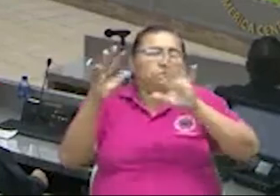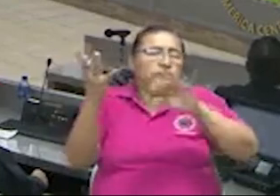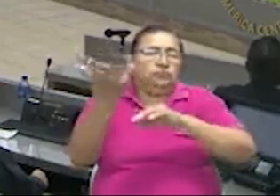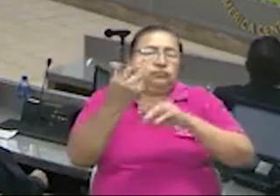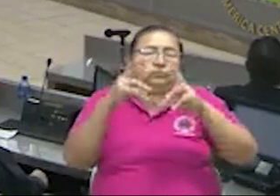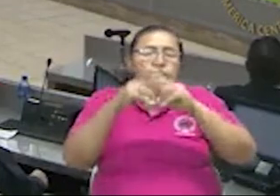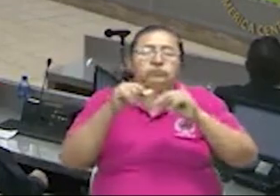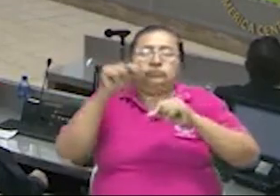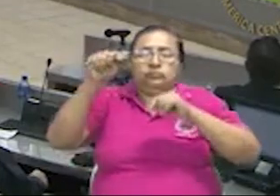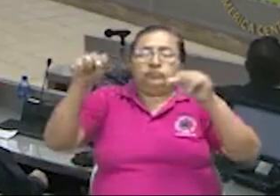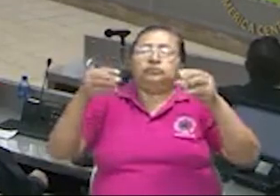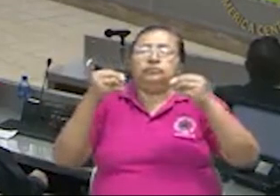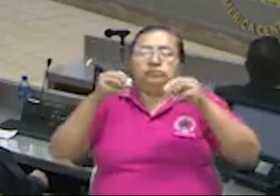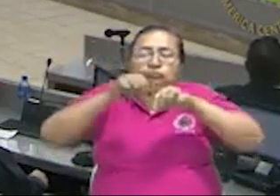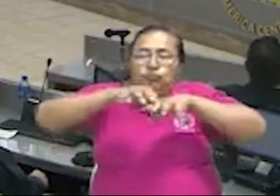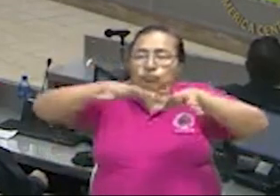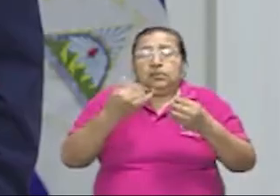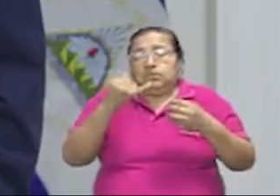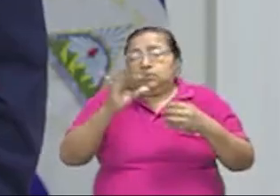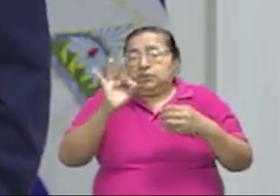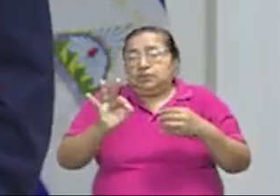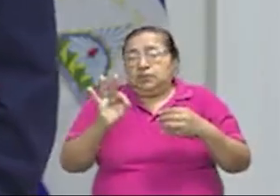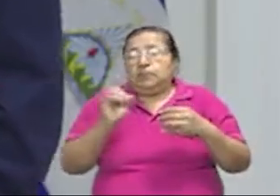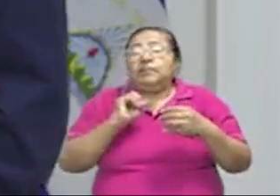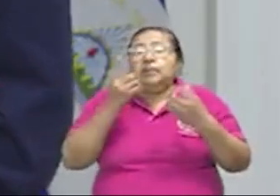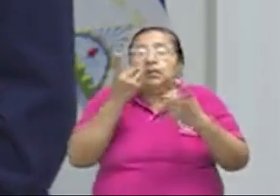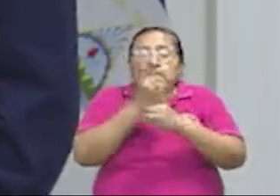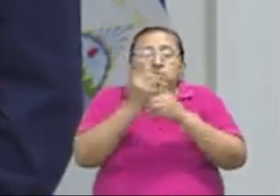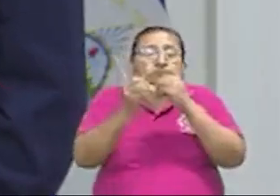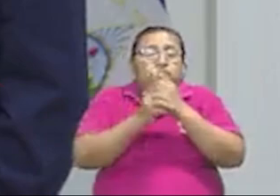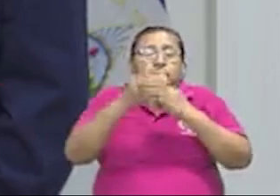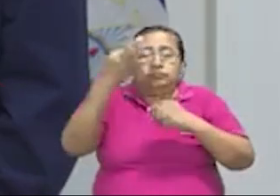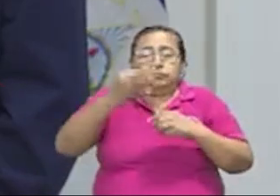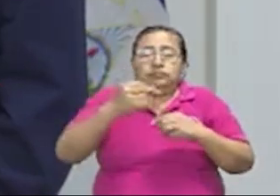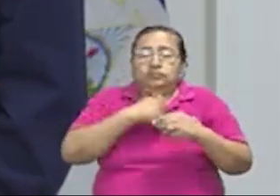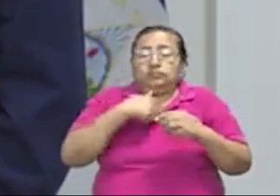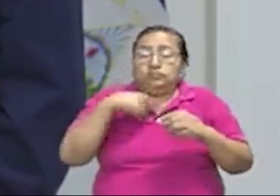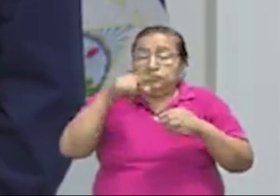rincones de Nicaragua. Se ha extendido bastante el consumo. Noticias 12, Darlene Tellez.